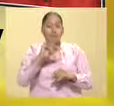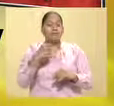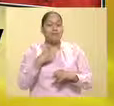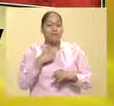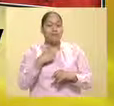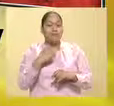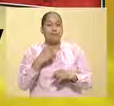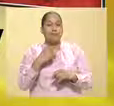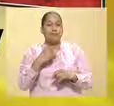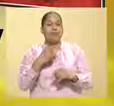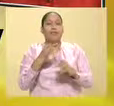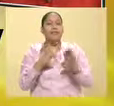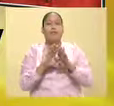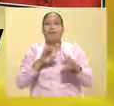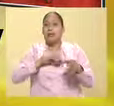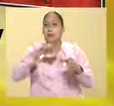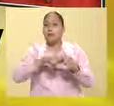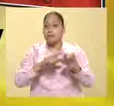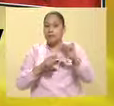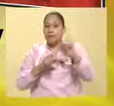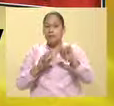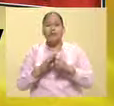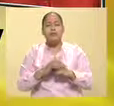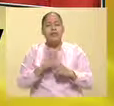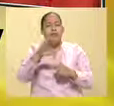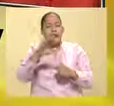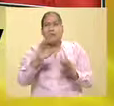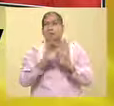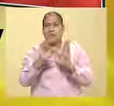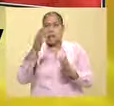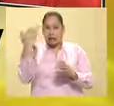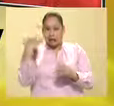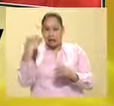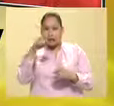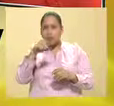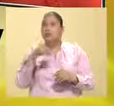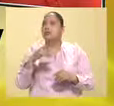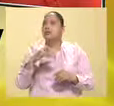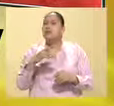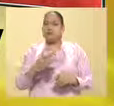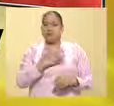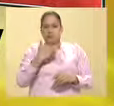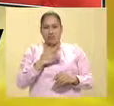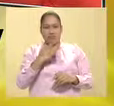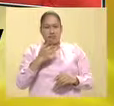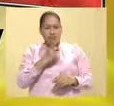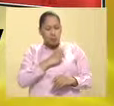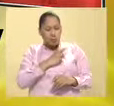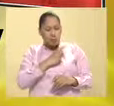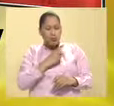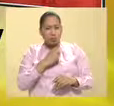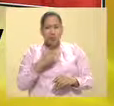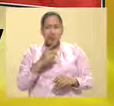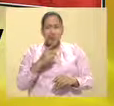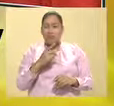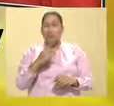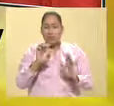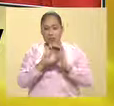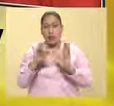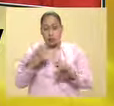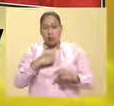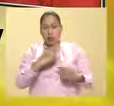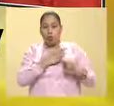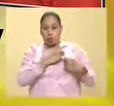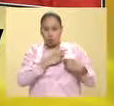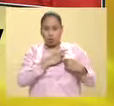momento muy especial poder en algún momento llegas a sentir soledad porque una cosa es estar en